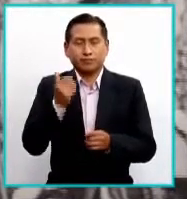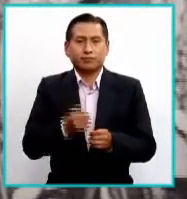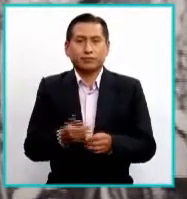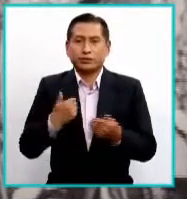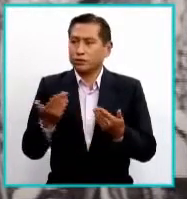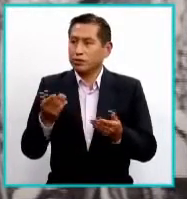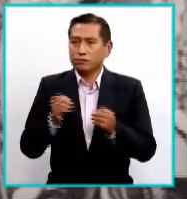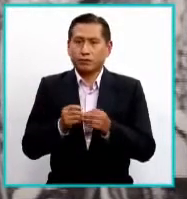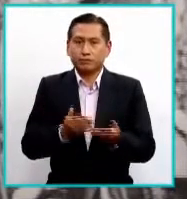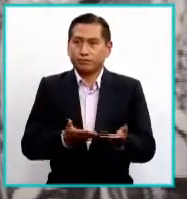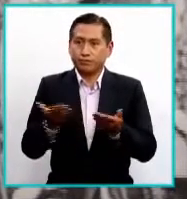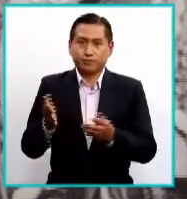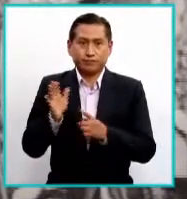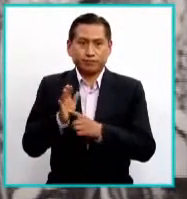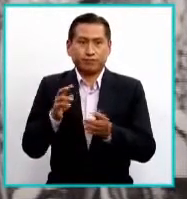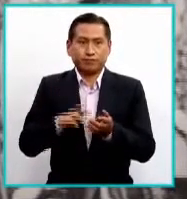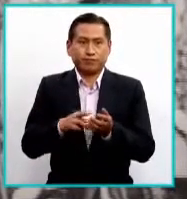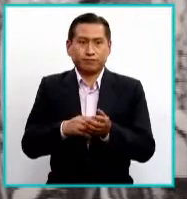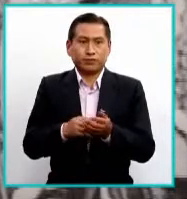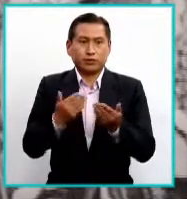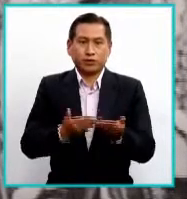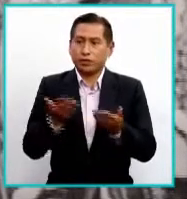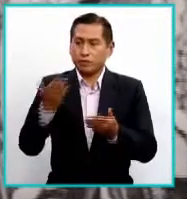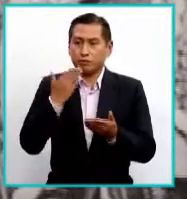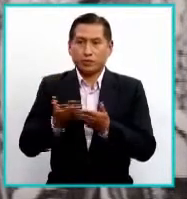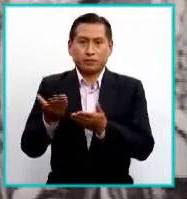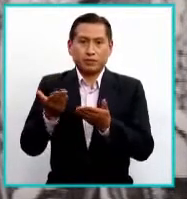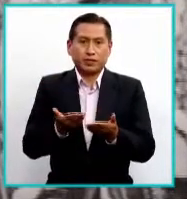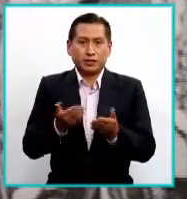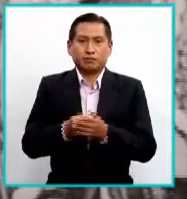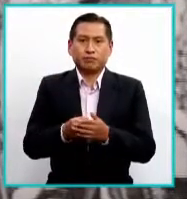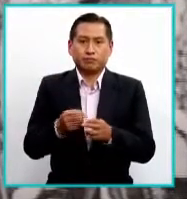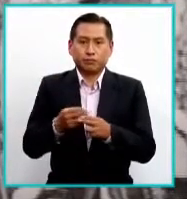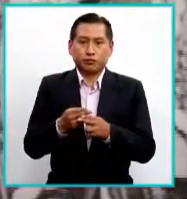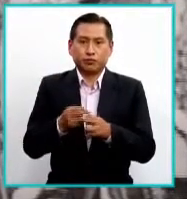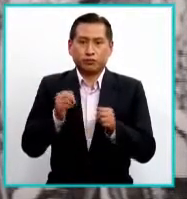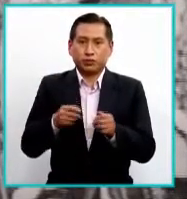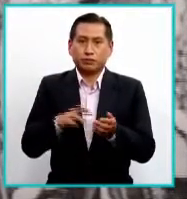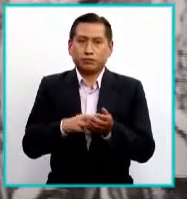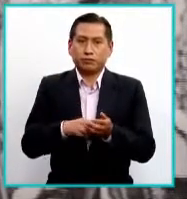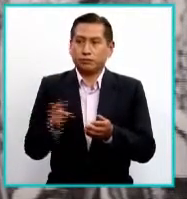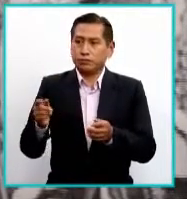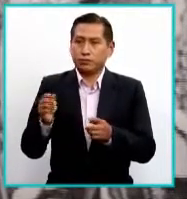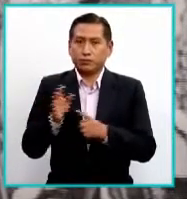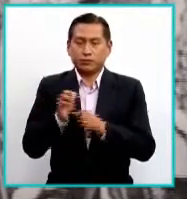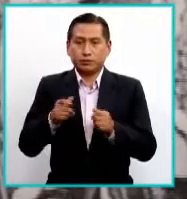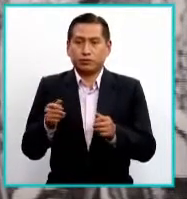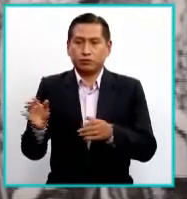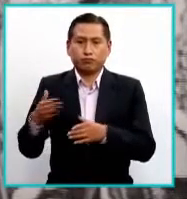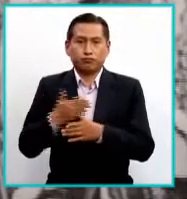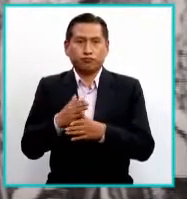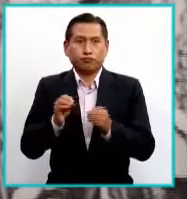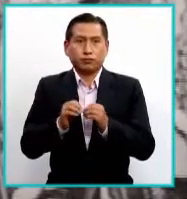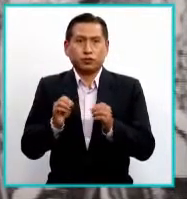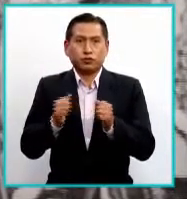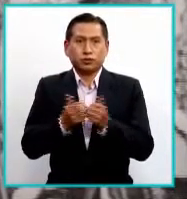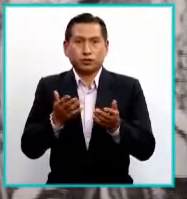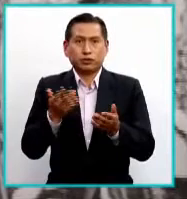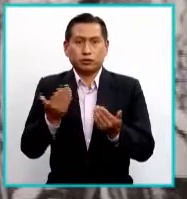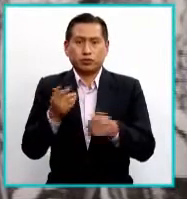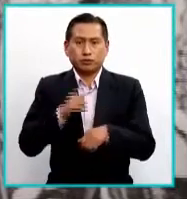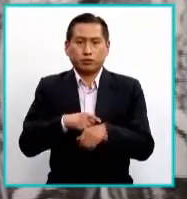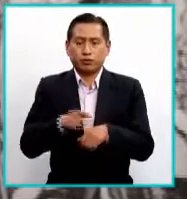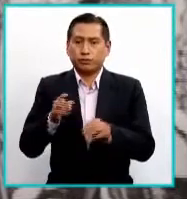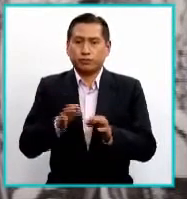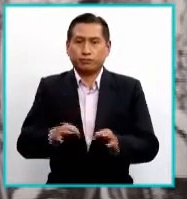Así es que vamos a darle, por favor, la bienvenida en unos minutos para que también pueda compartir pues contigo este momento